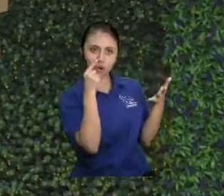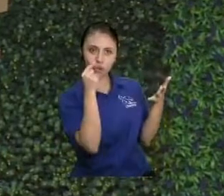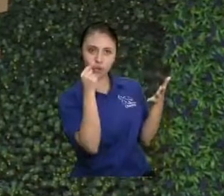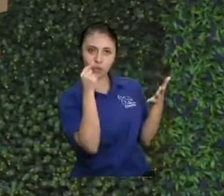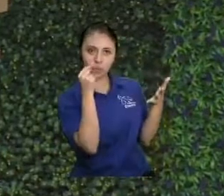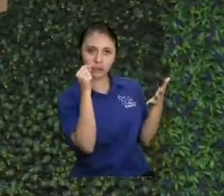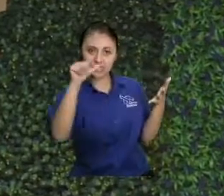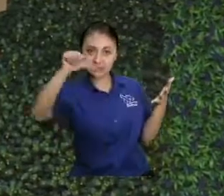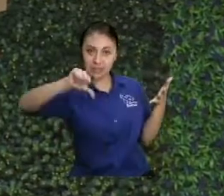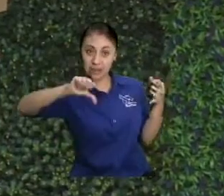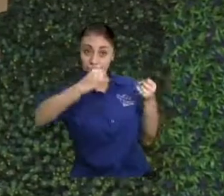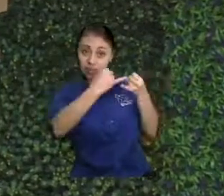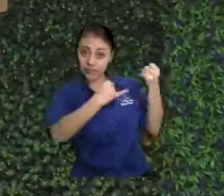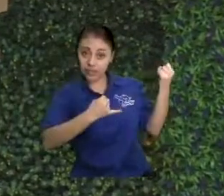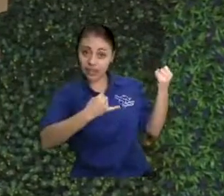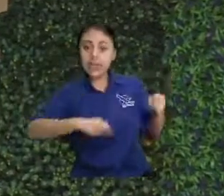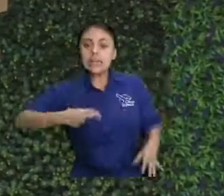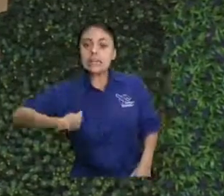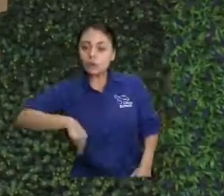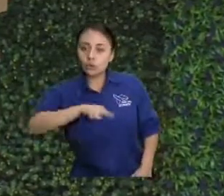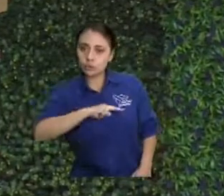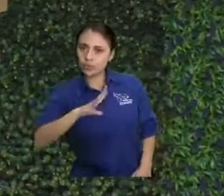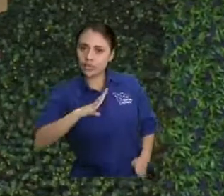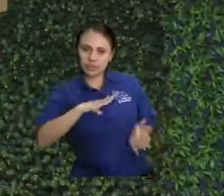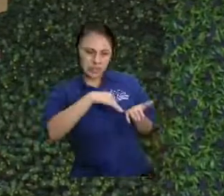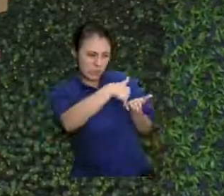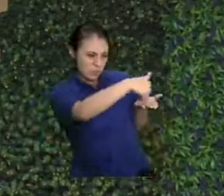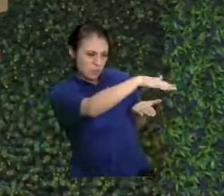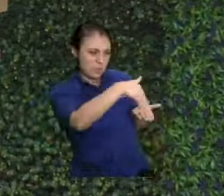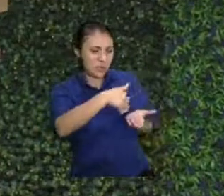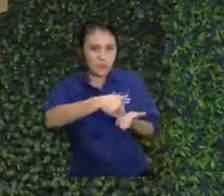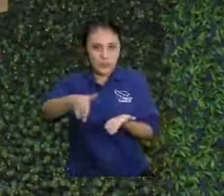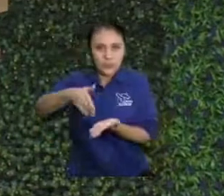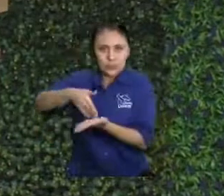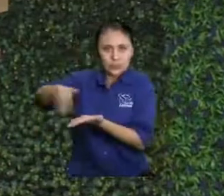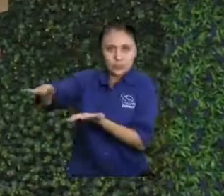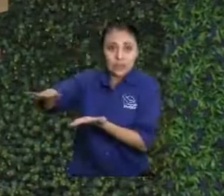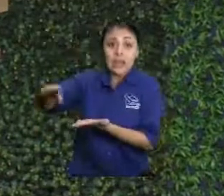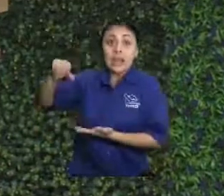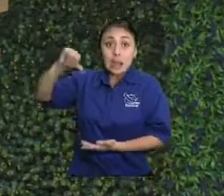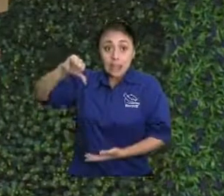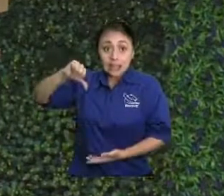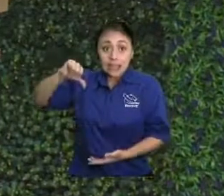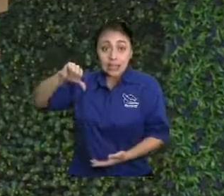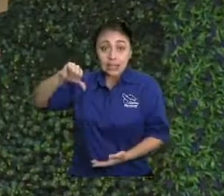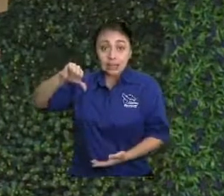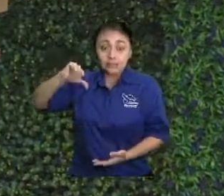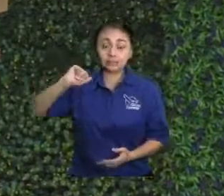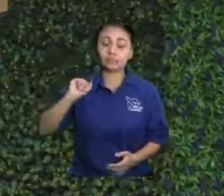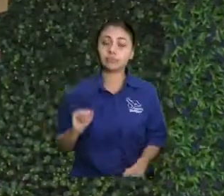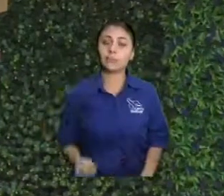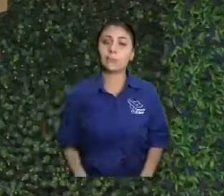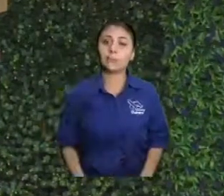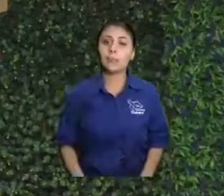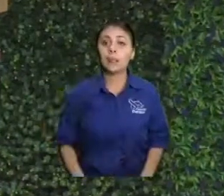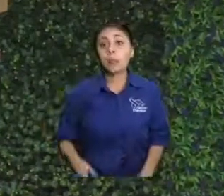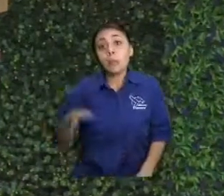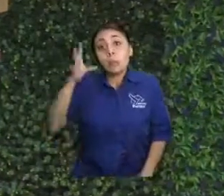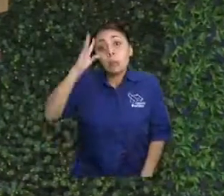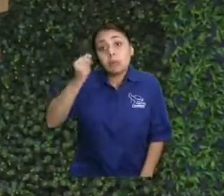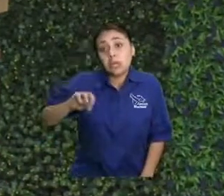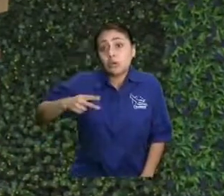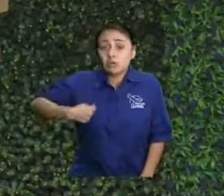fin. Y nosotros tenemos que despojarnos de todo eso, tenemos que purificarnos. Porque nosotros, hermano, somos